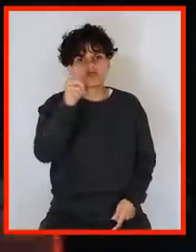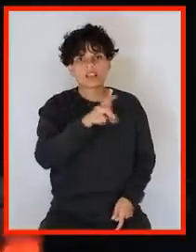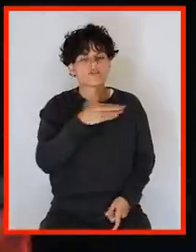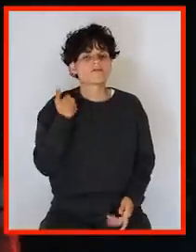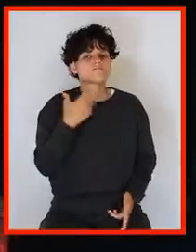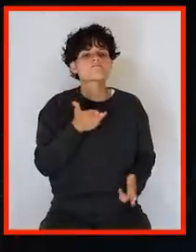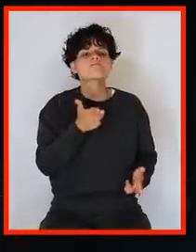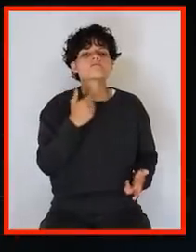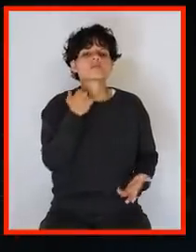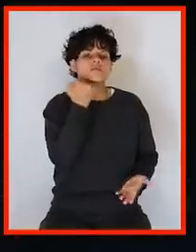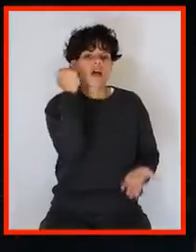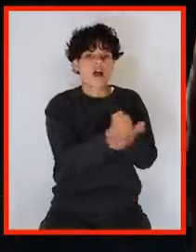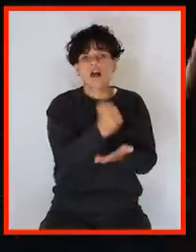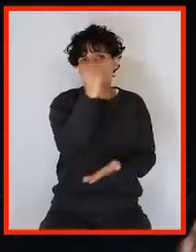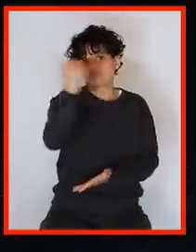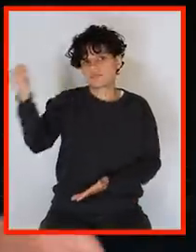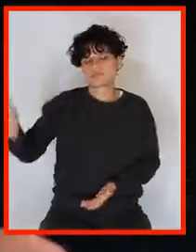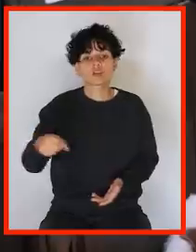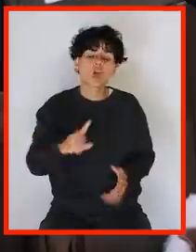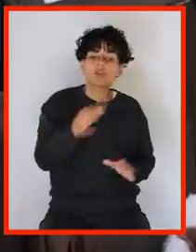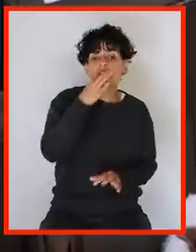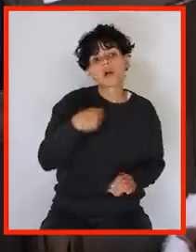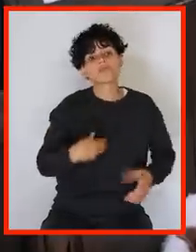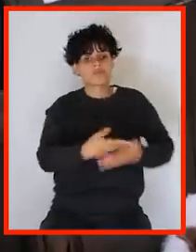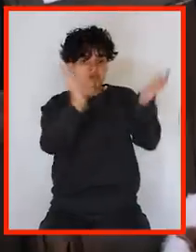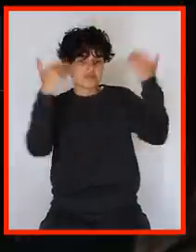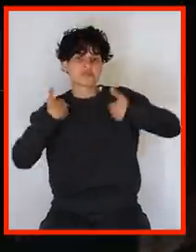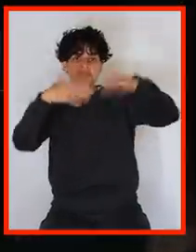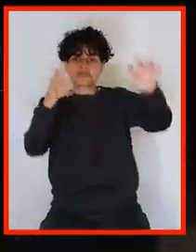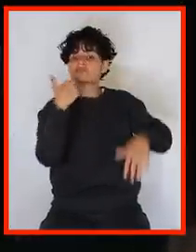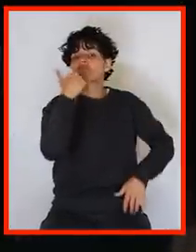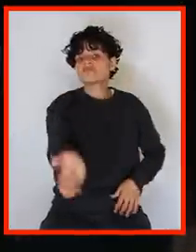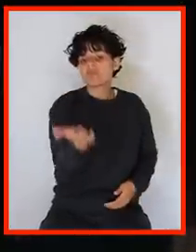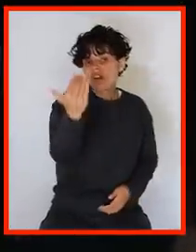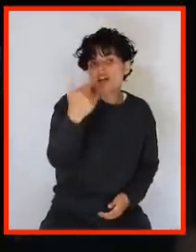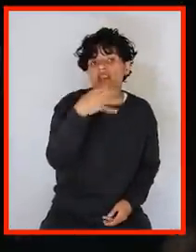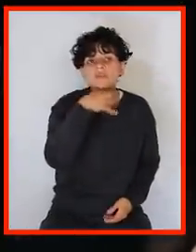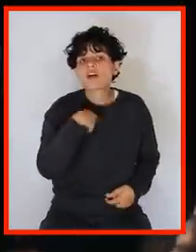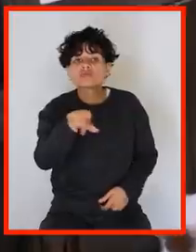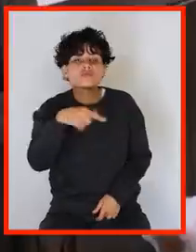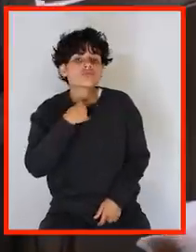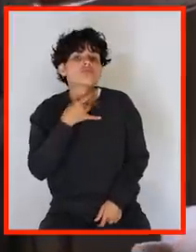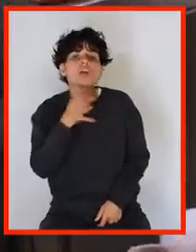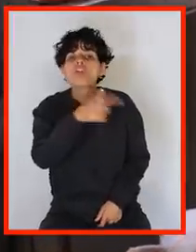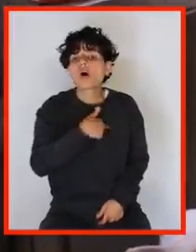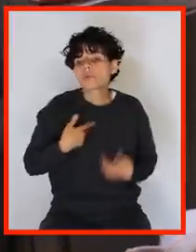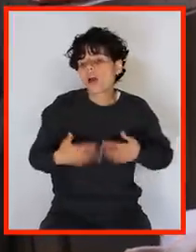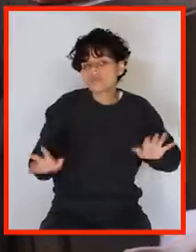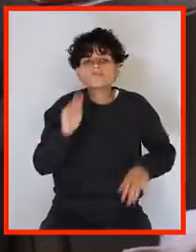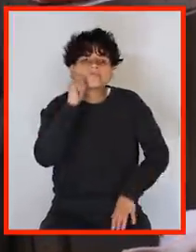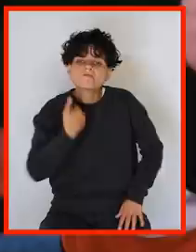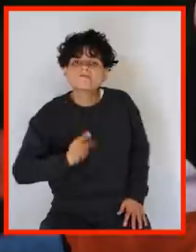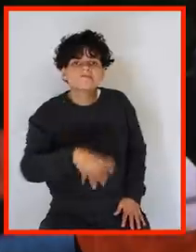No, pero fue una wea que como, ya, sí. Dale, no, pues, dale. Dale. Mira dónde va a llegar este weón, pues, sí. Aquí estamos, pues, weón. Y te cambiaste con la R